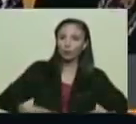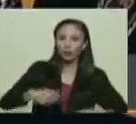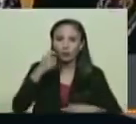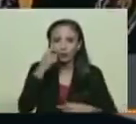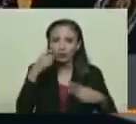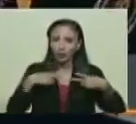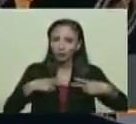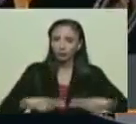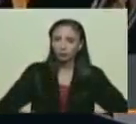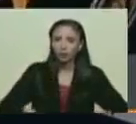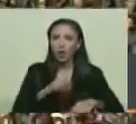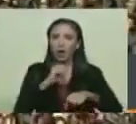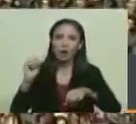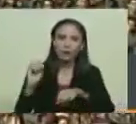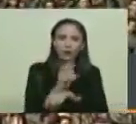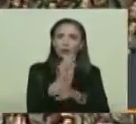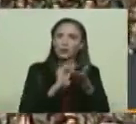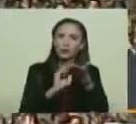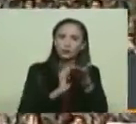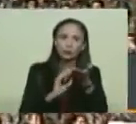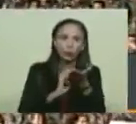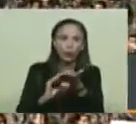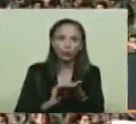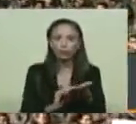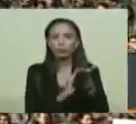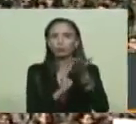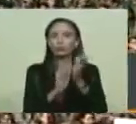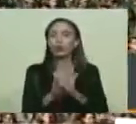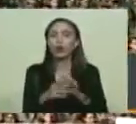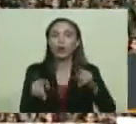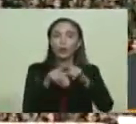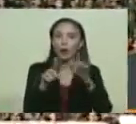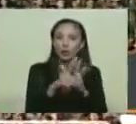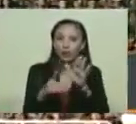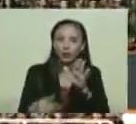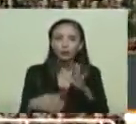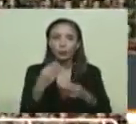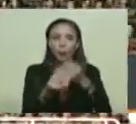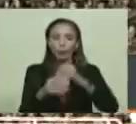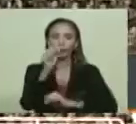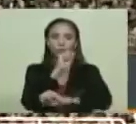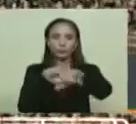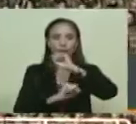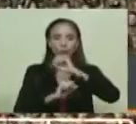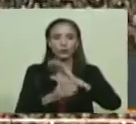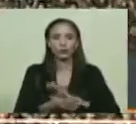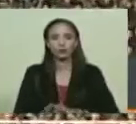situaciones de violencia, riesgo, daño y vulnerabilidad de personas y propiedad.